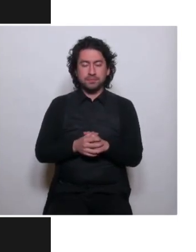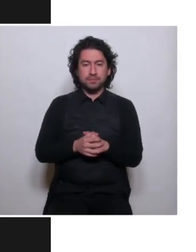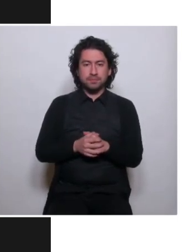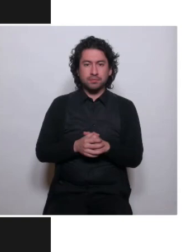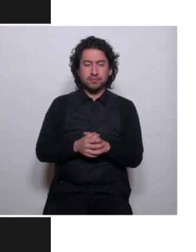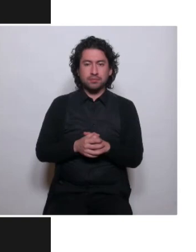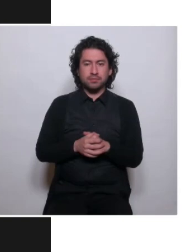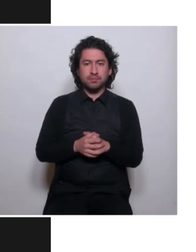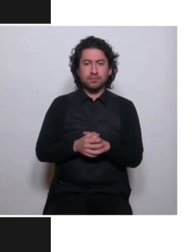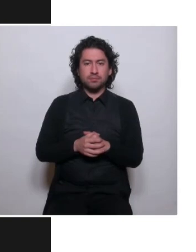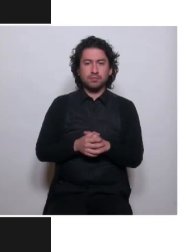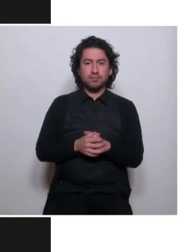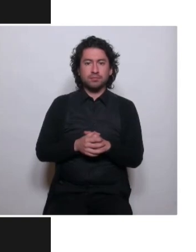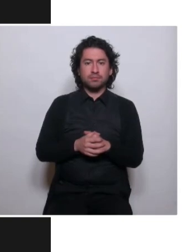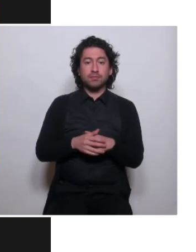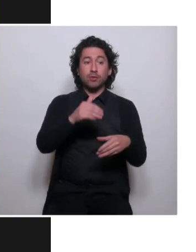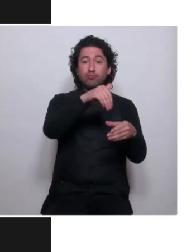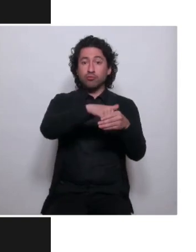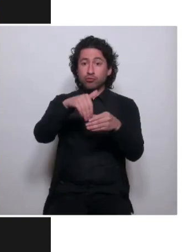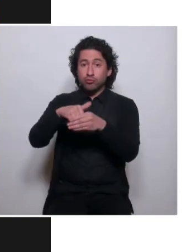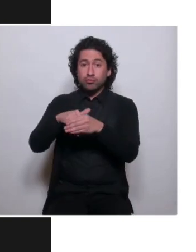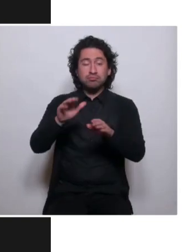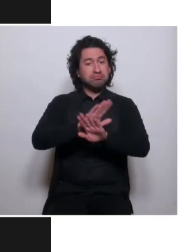¿No se ve? Terminada la votación.